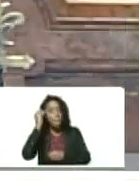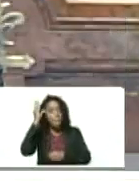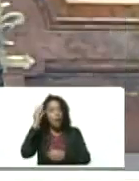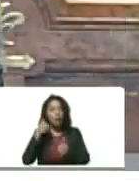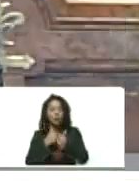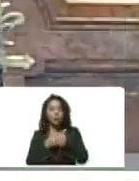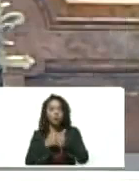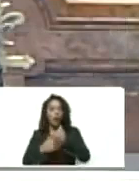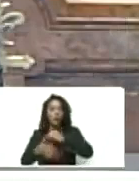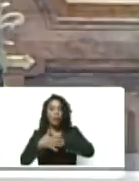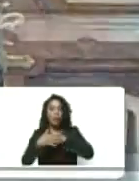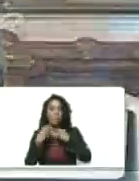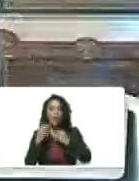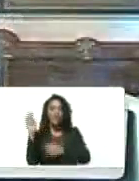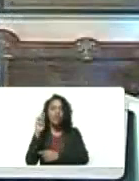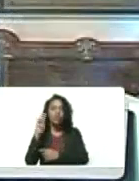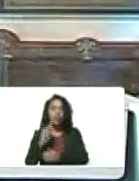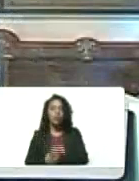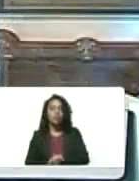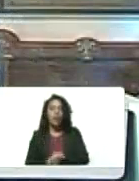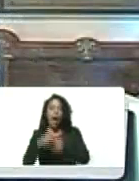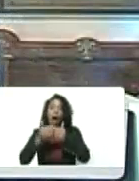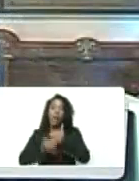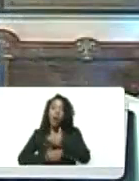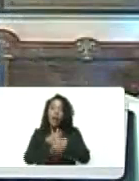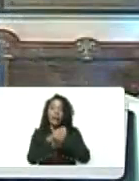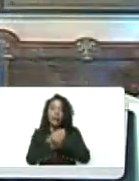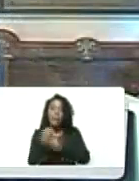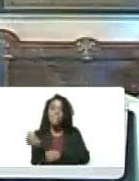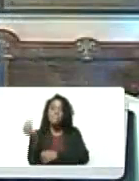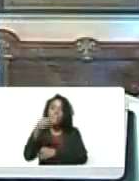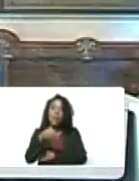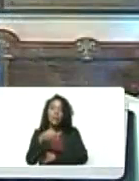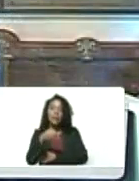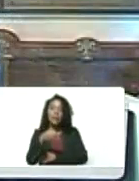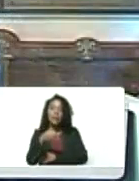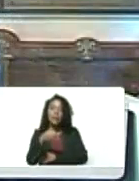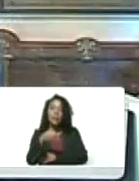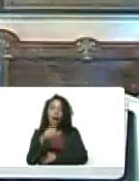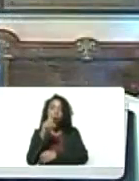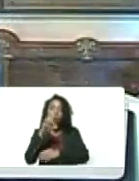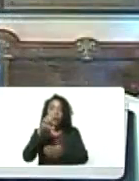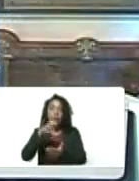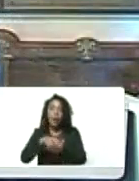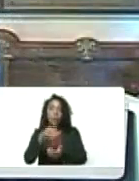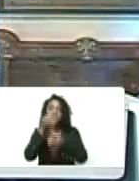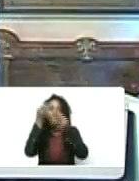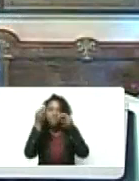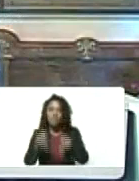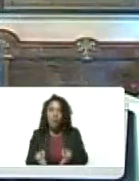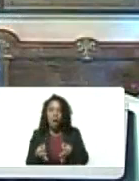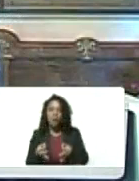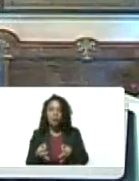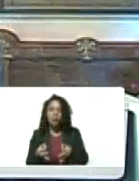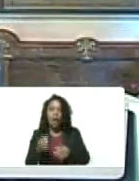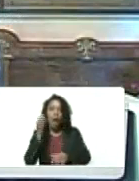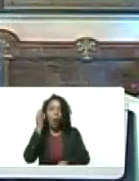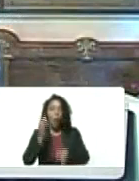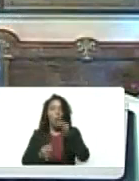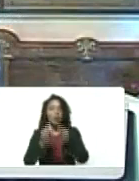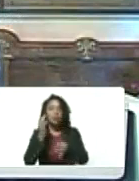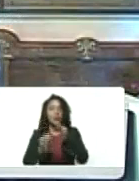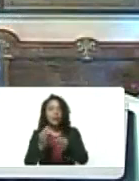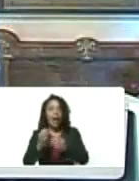asistencia técnica para que venezuela avance aún más hacia un estado eficiente y eficaz en la justicia